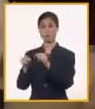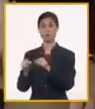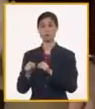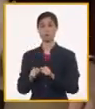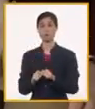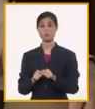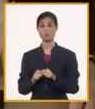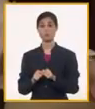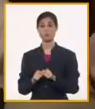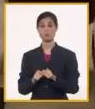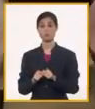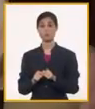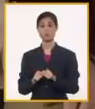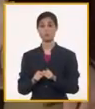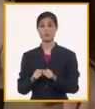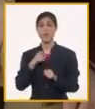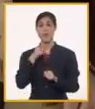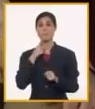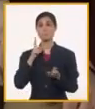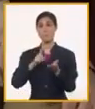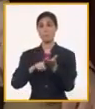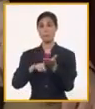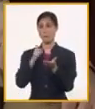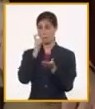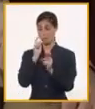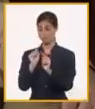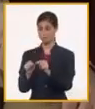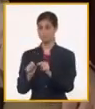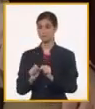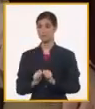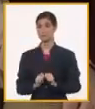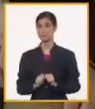Este no, el padre. Entonces,